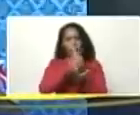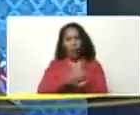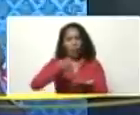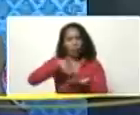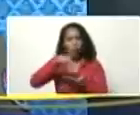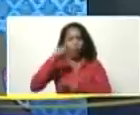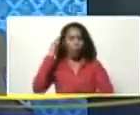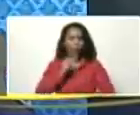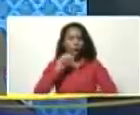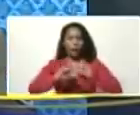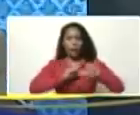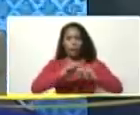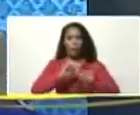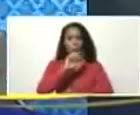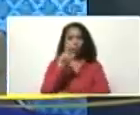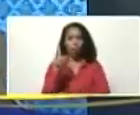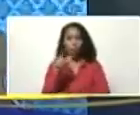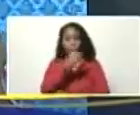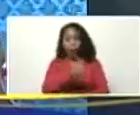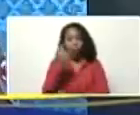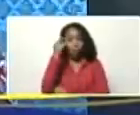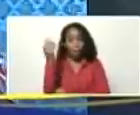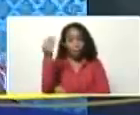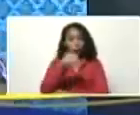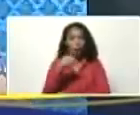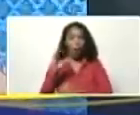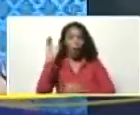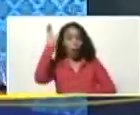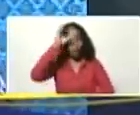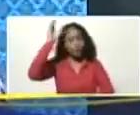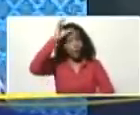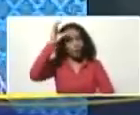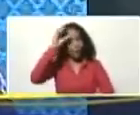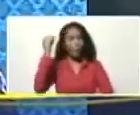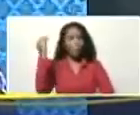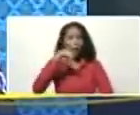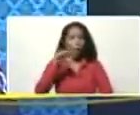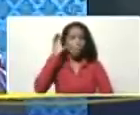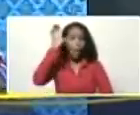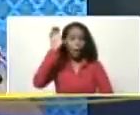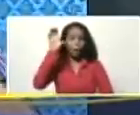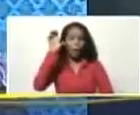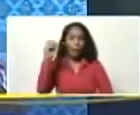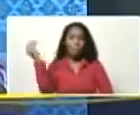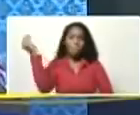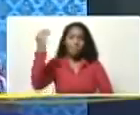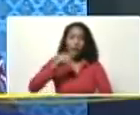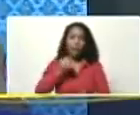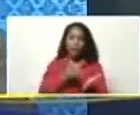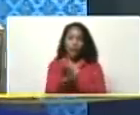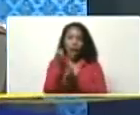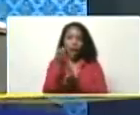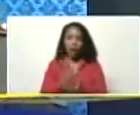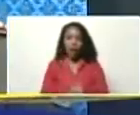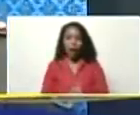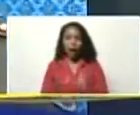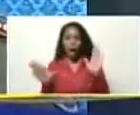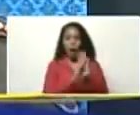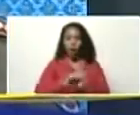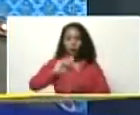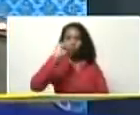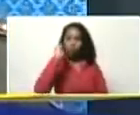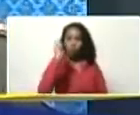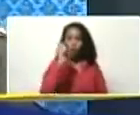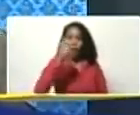el siglo XXI, cada día más conscientes, cada día más patriotas, cada día más leales a la Constitución